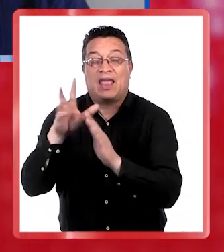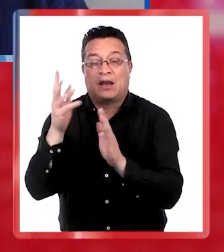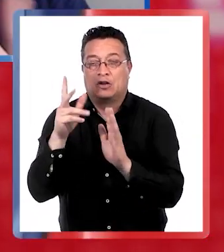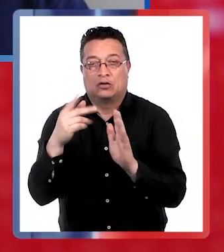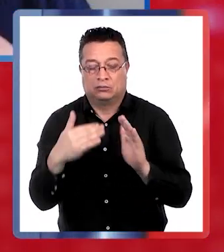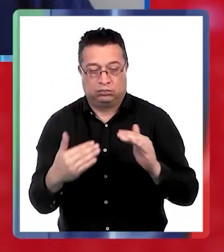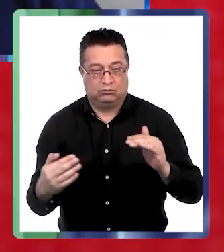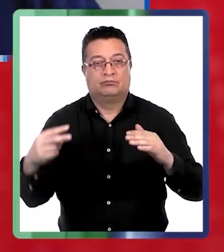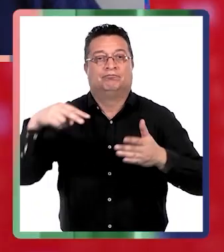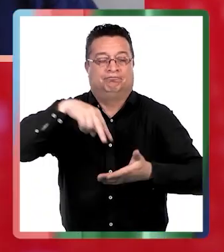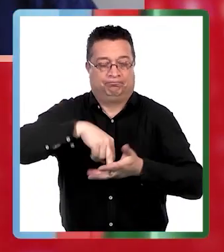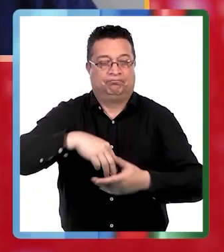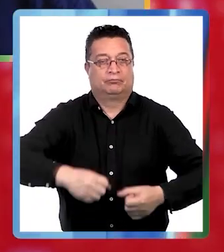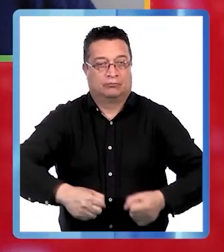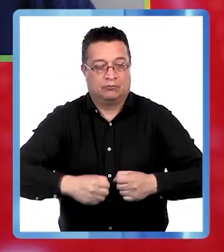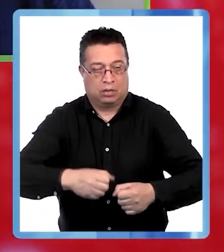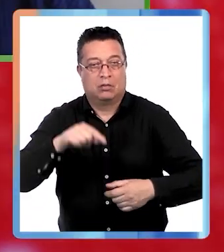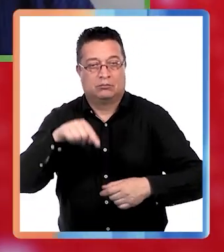líderes no están arriba